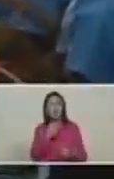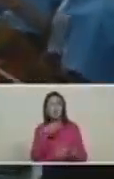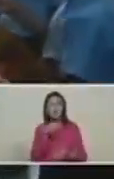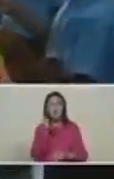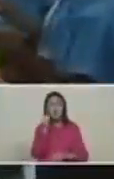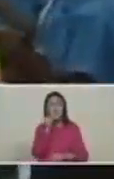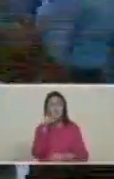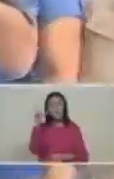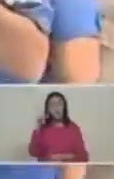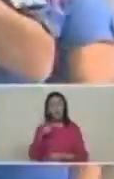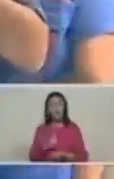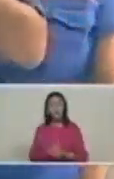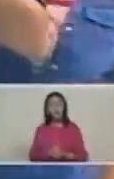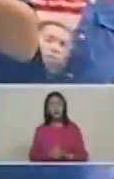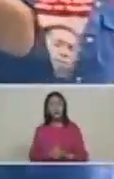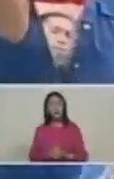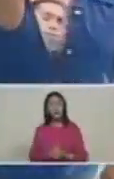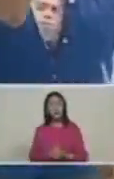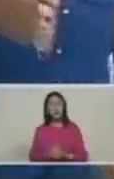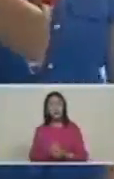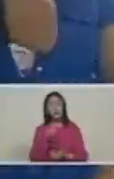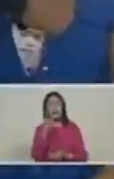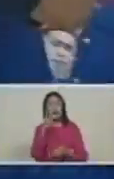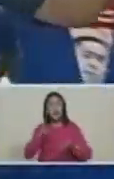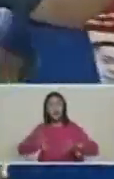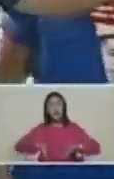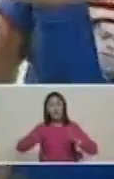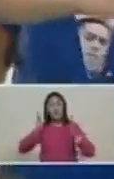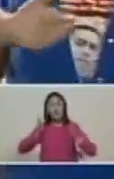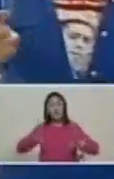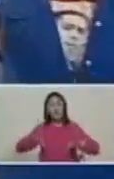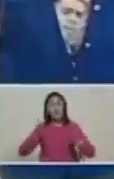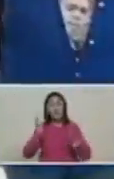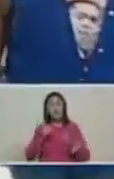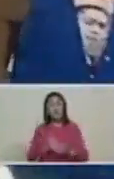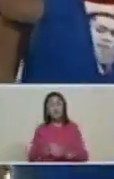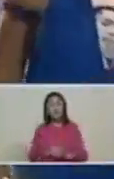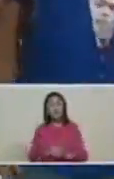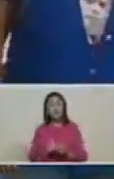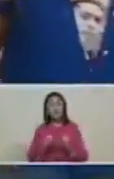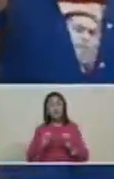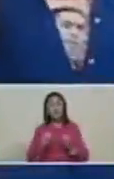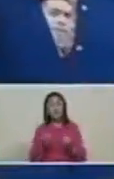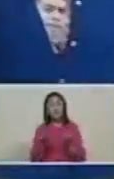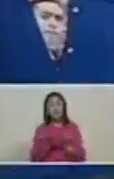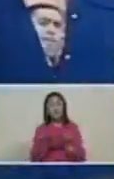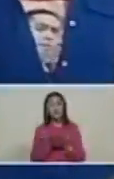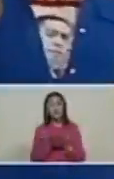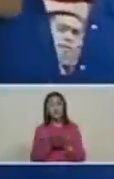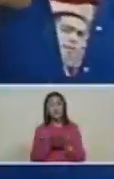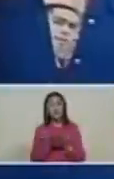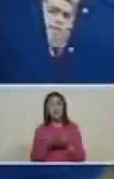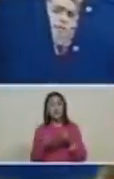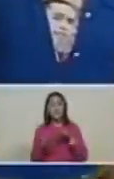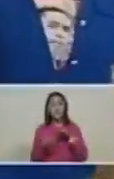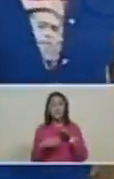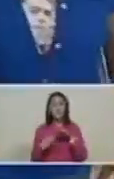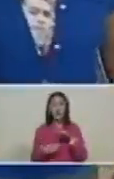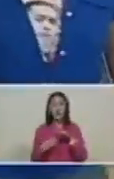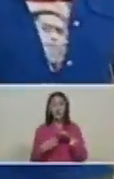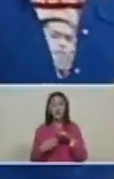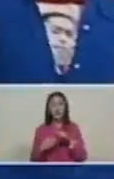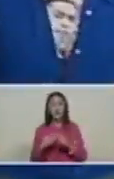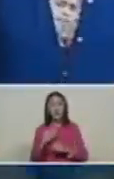impresionante, son tres módulos, tres edificios que lo componen para educación inicial, educación primaria y